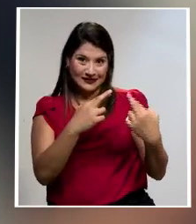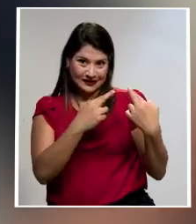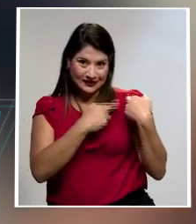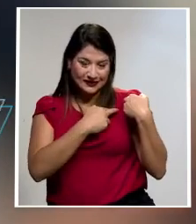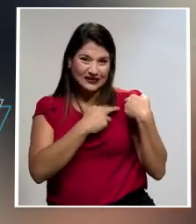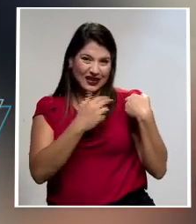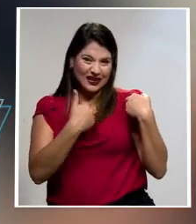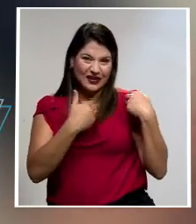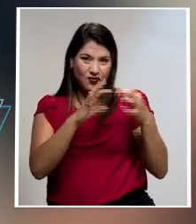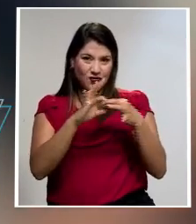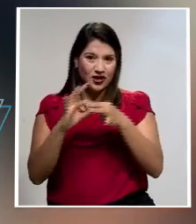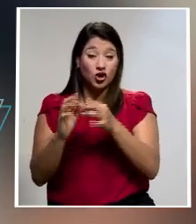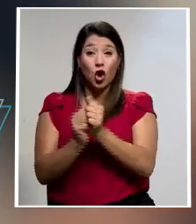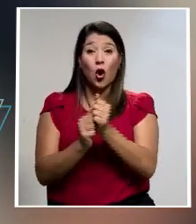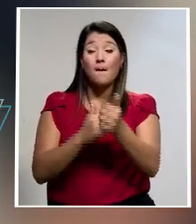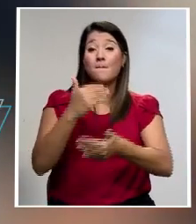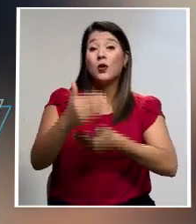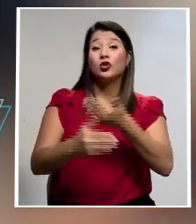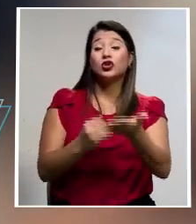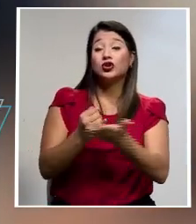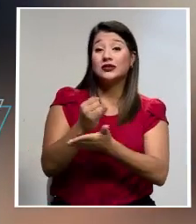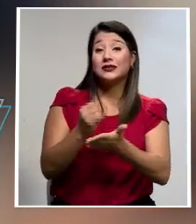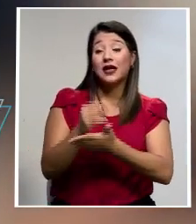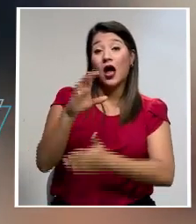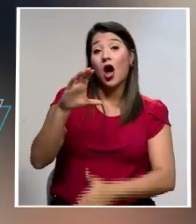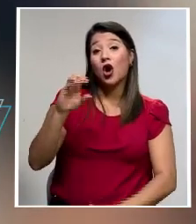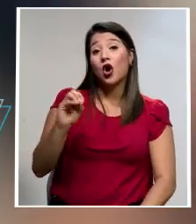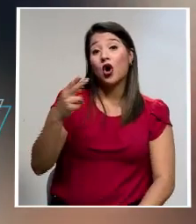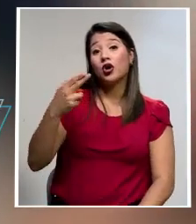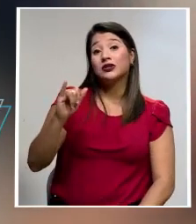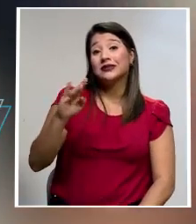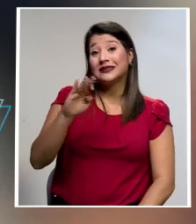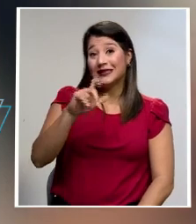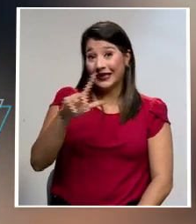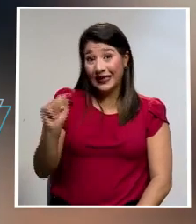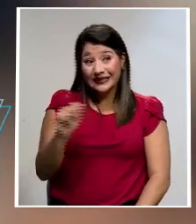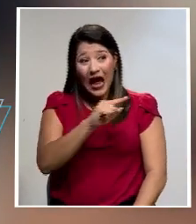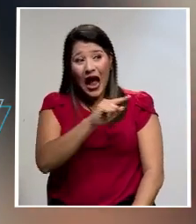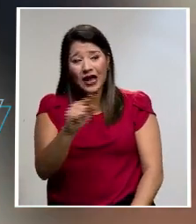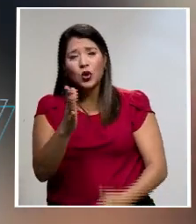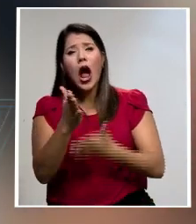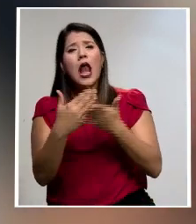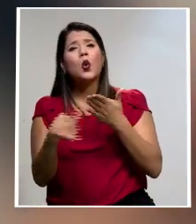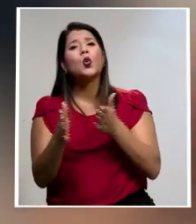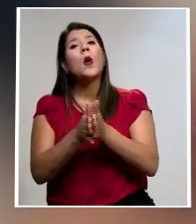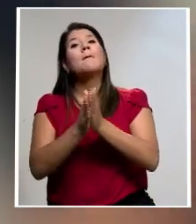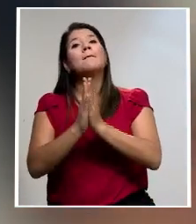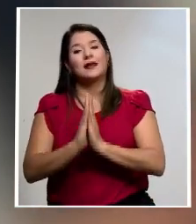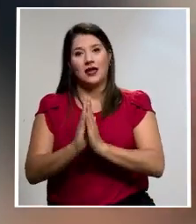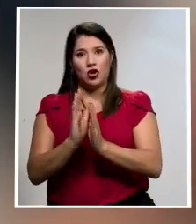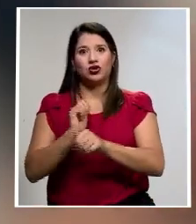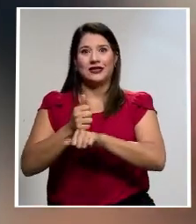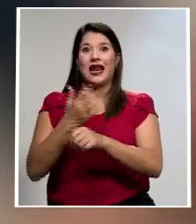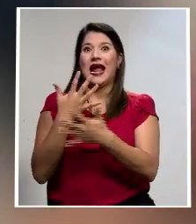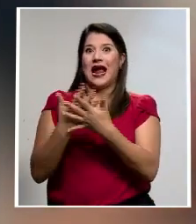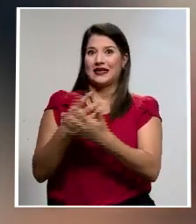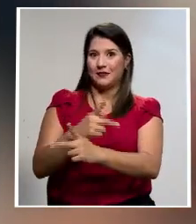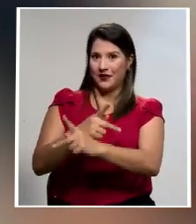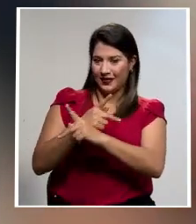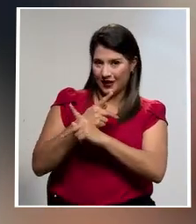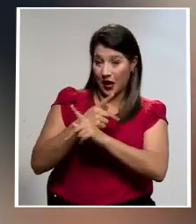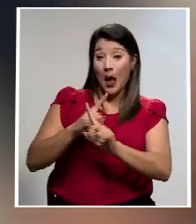había solicitado, a los que se les ha solicitado prisión preventiva, las medidas pueden quedar de la misma forma en que la